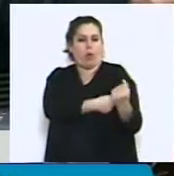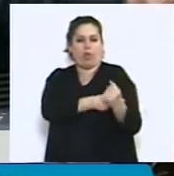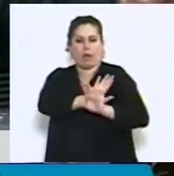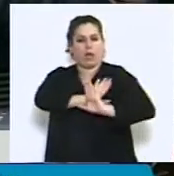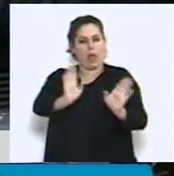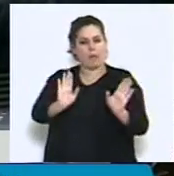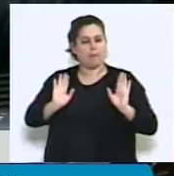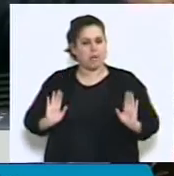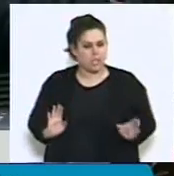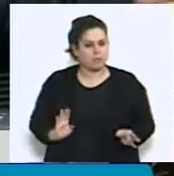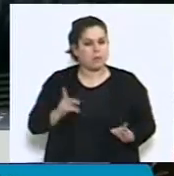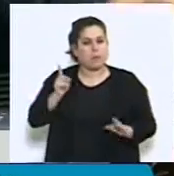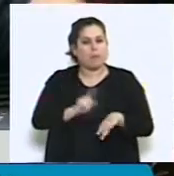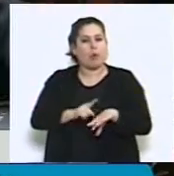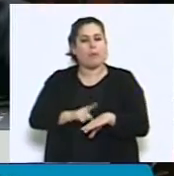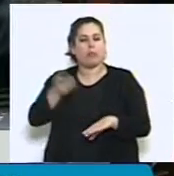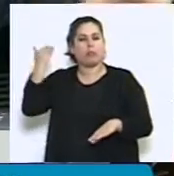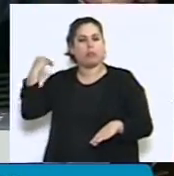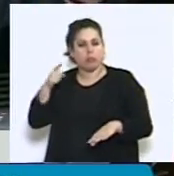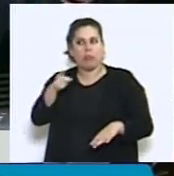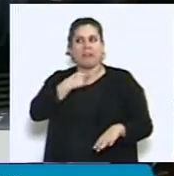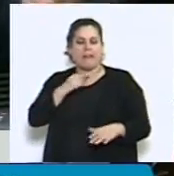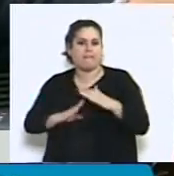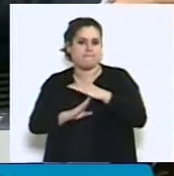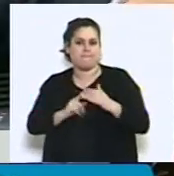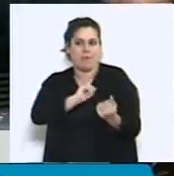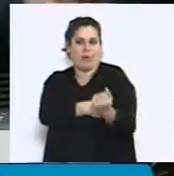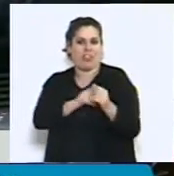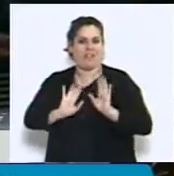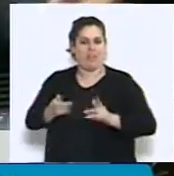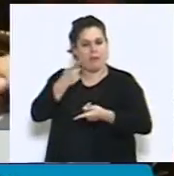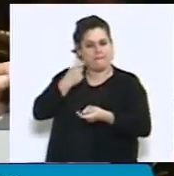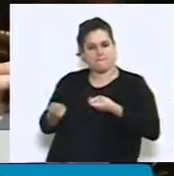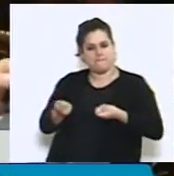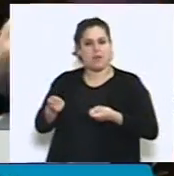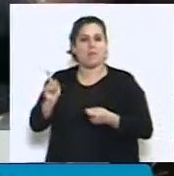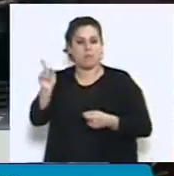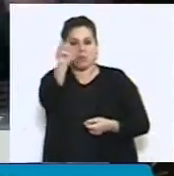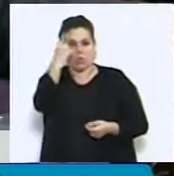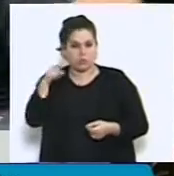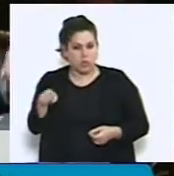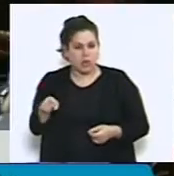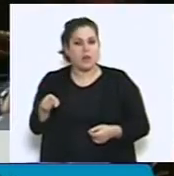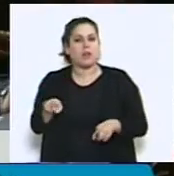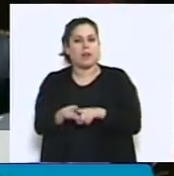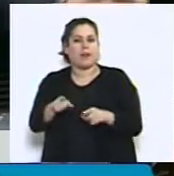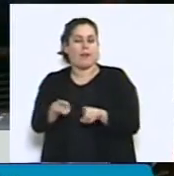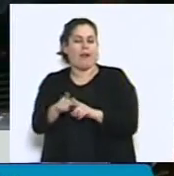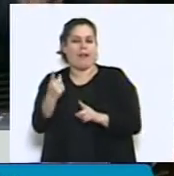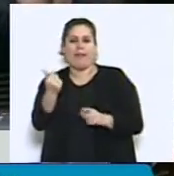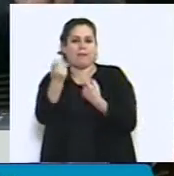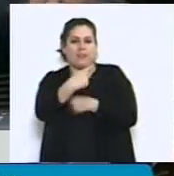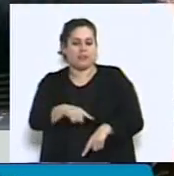ejercían en ese momento la conducción para favorecer desde ese Estado nacional la concentración de la riqueza,